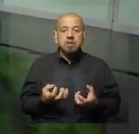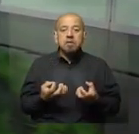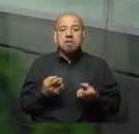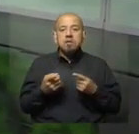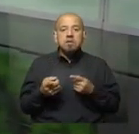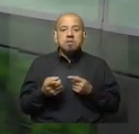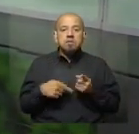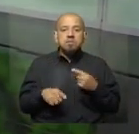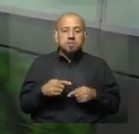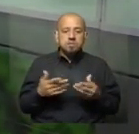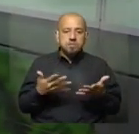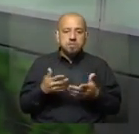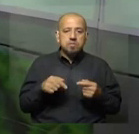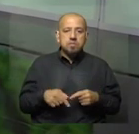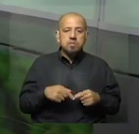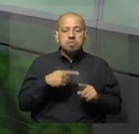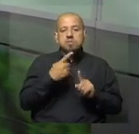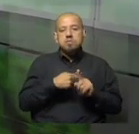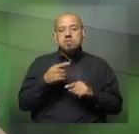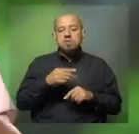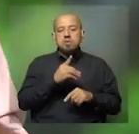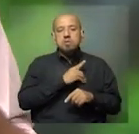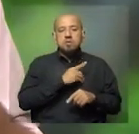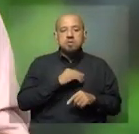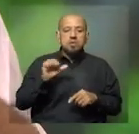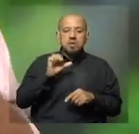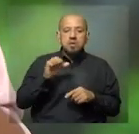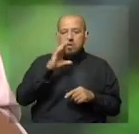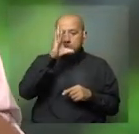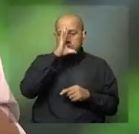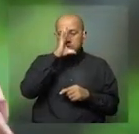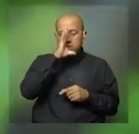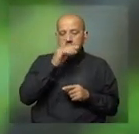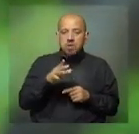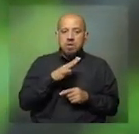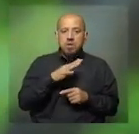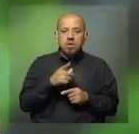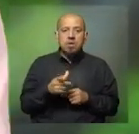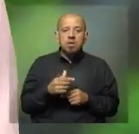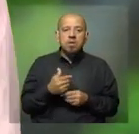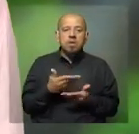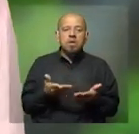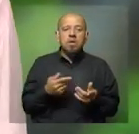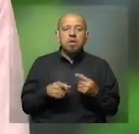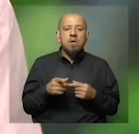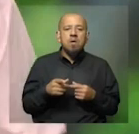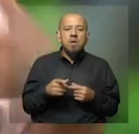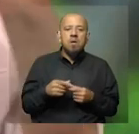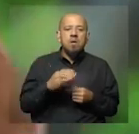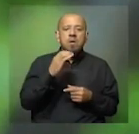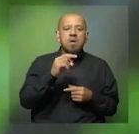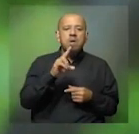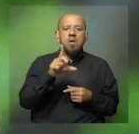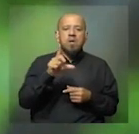es la época del año, los meses de diciembre, enero, febrero, que presentan, digamos, mayor demanda atmosférica a los cultivos. O sea, que